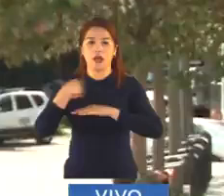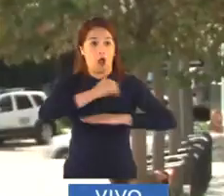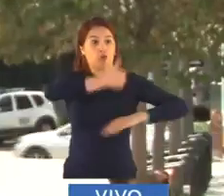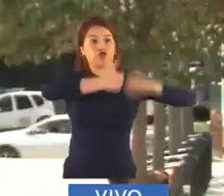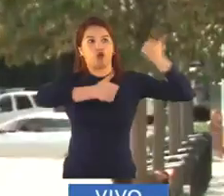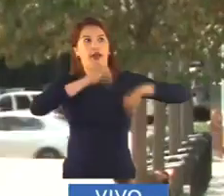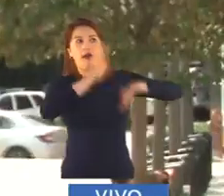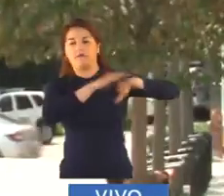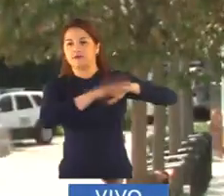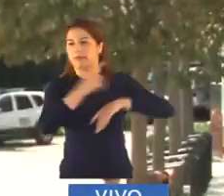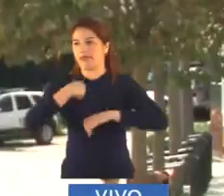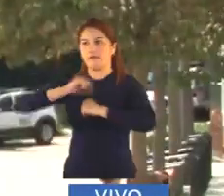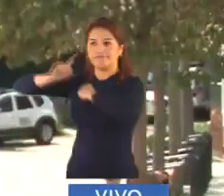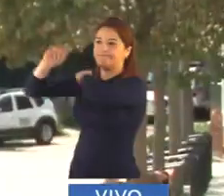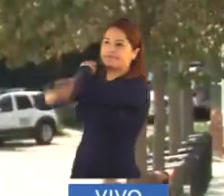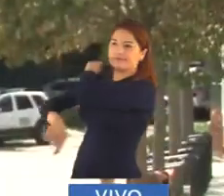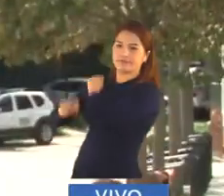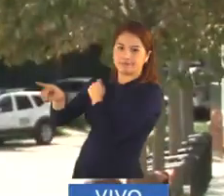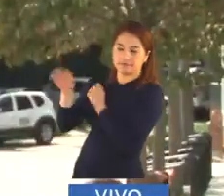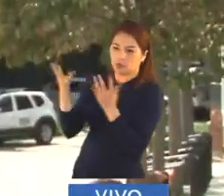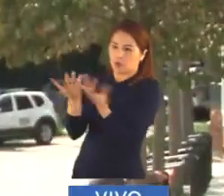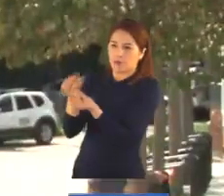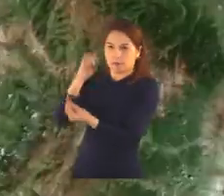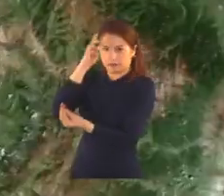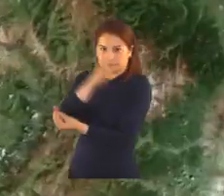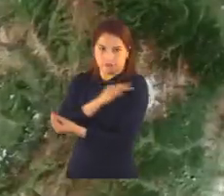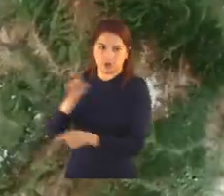autoridades para que pongan las sanciones respectivas.